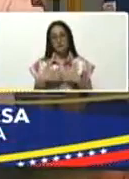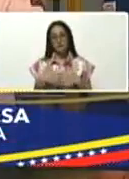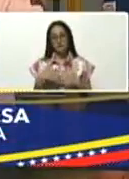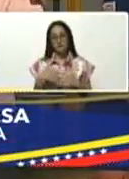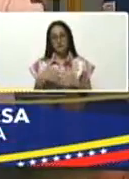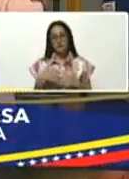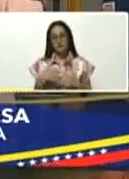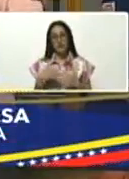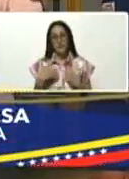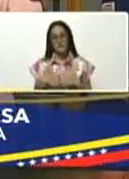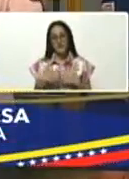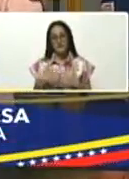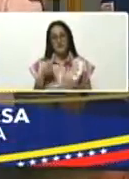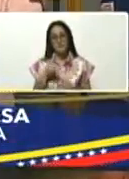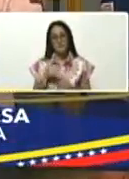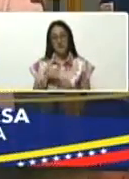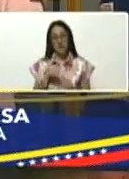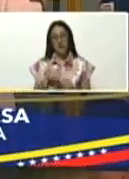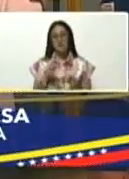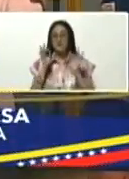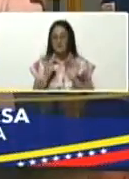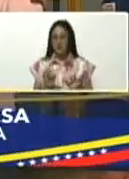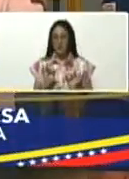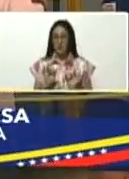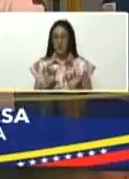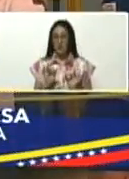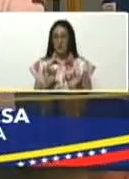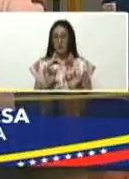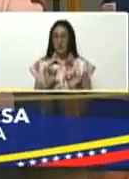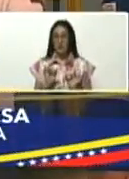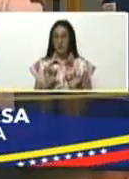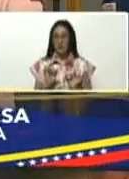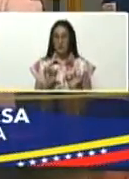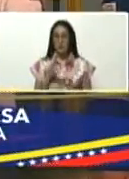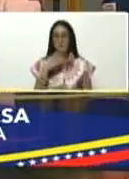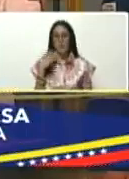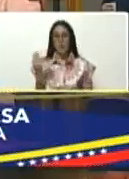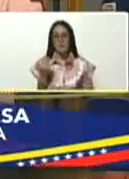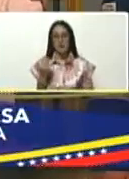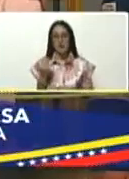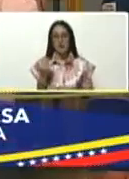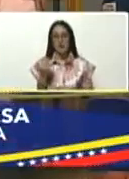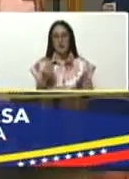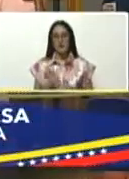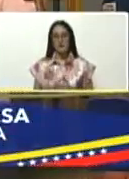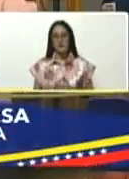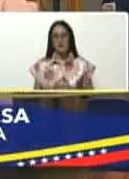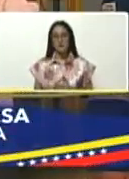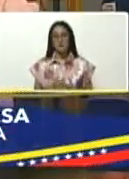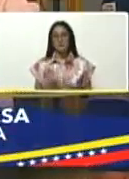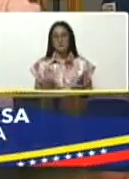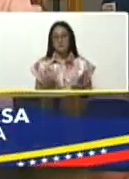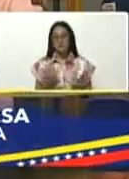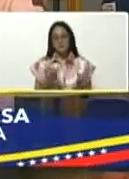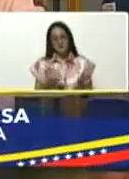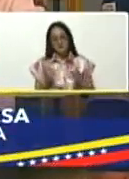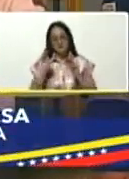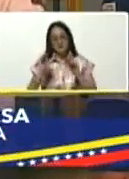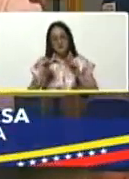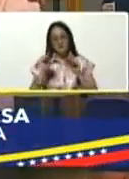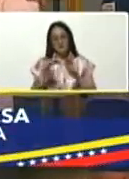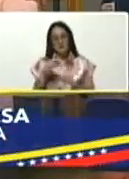petroquímica, mi comandante, y esté por seguro que vamos a hacer lo mejor. E inclusive estamos haciendo una invitación a